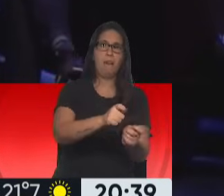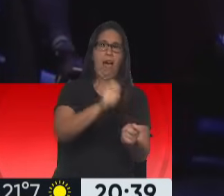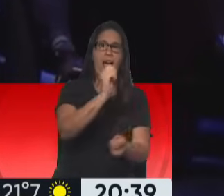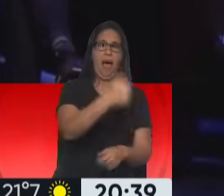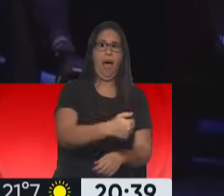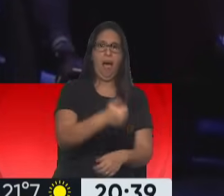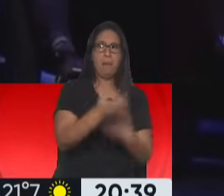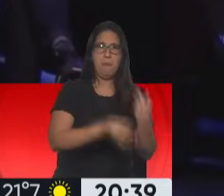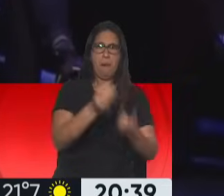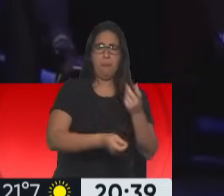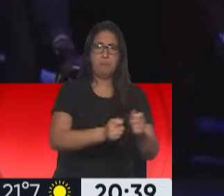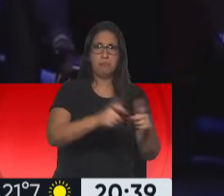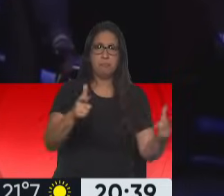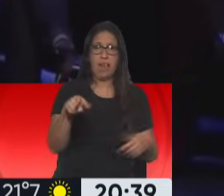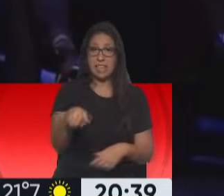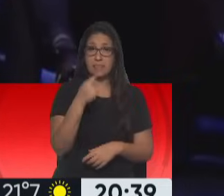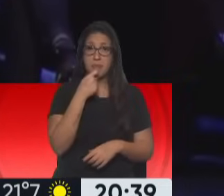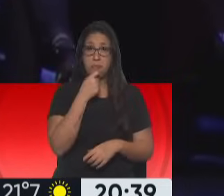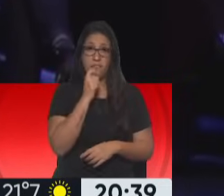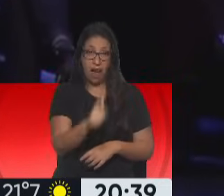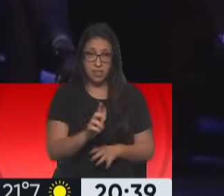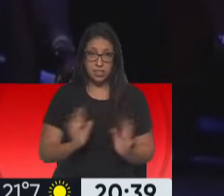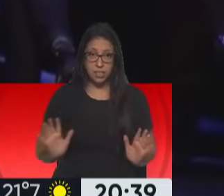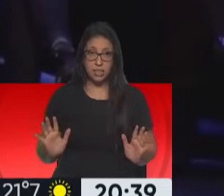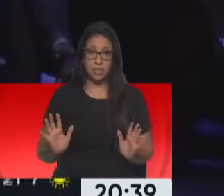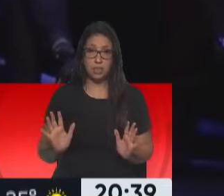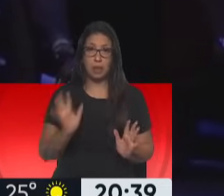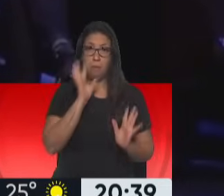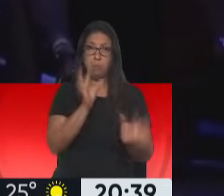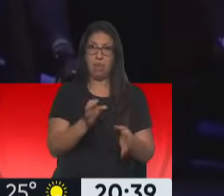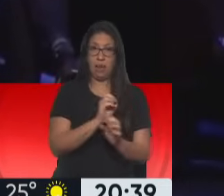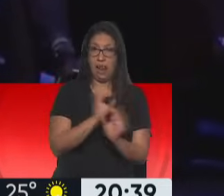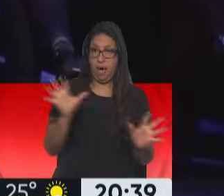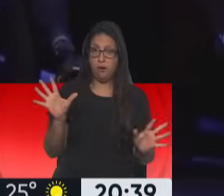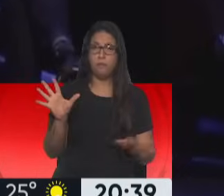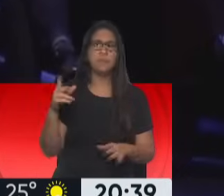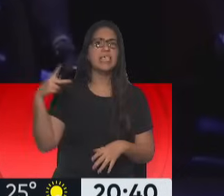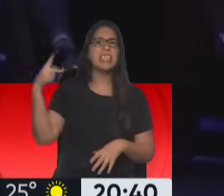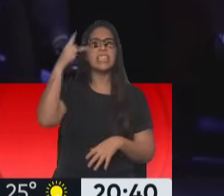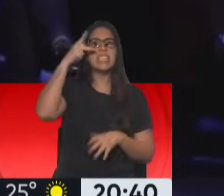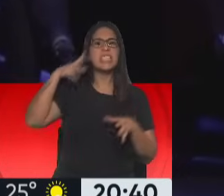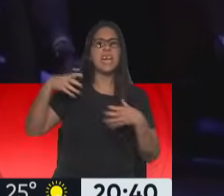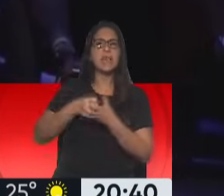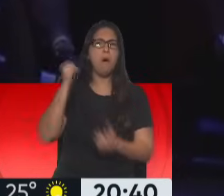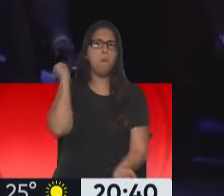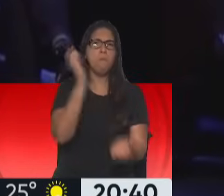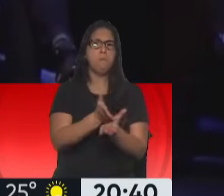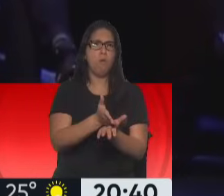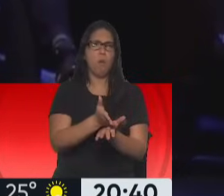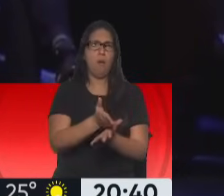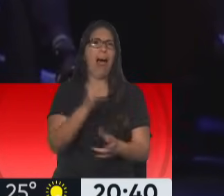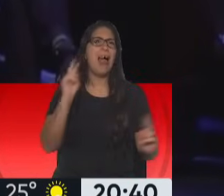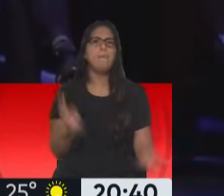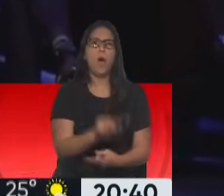Fíjense que con este simple ejemplo, cómo el kirchnerismo condenó a la muerte a muchísimas